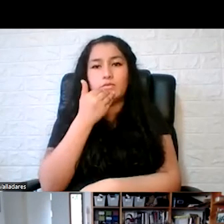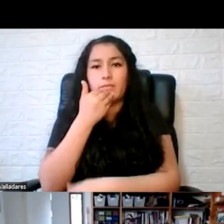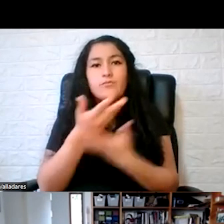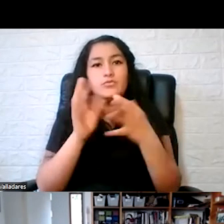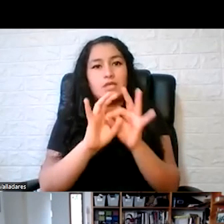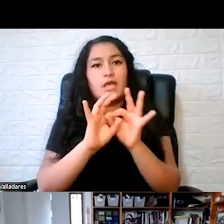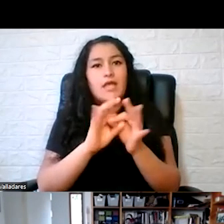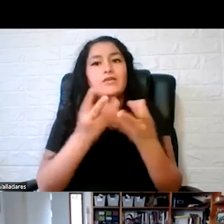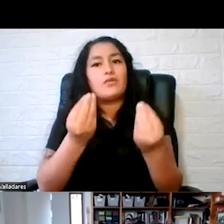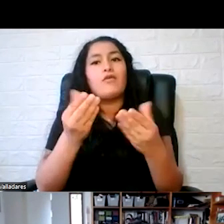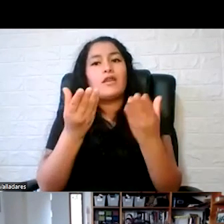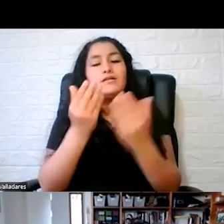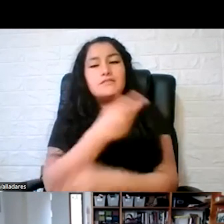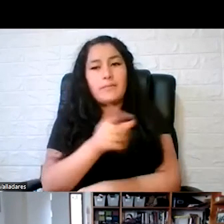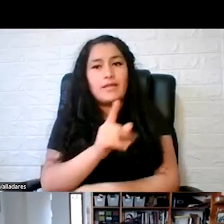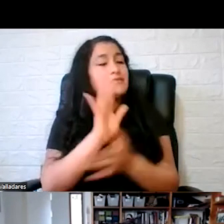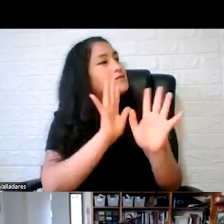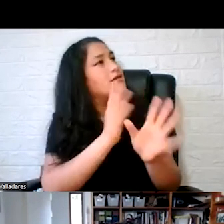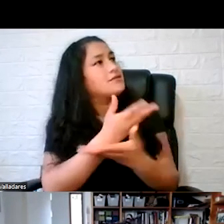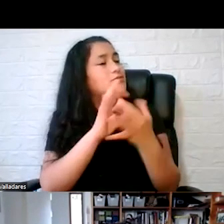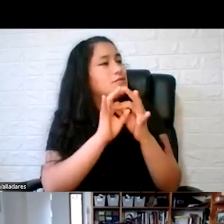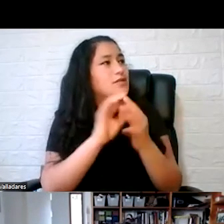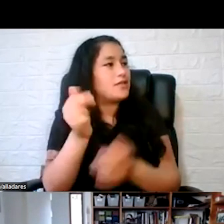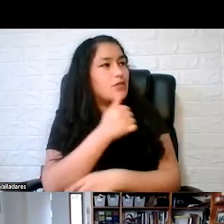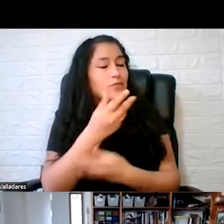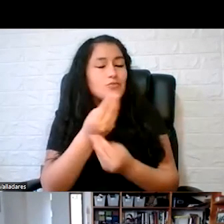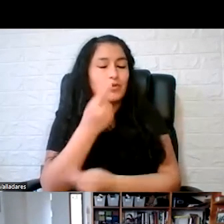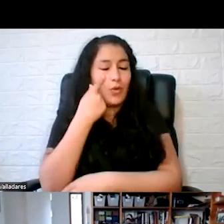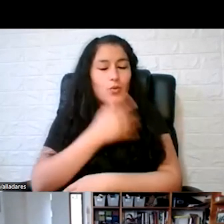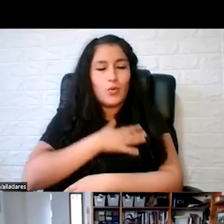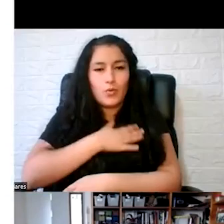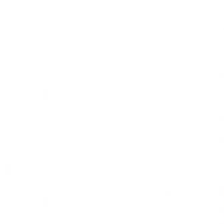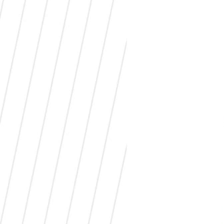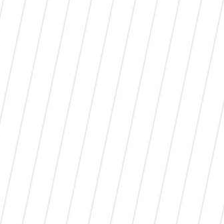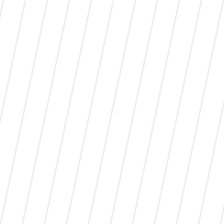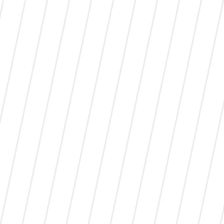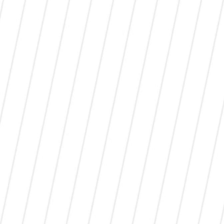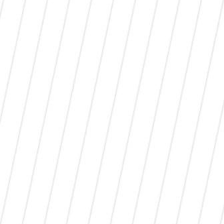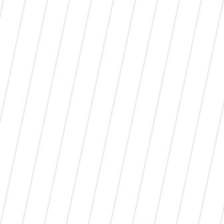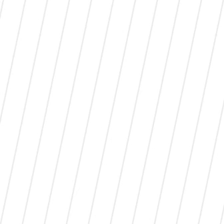bien, que tengan buena semana. Gracias a todas, a todos. Mucho gusto. Muchas gracias.